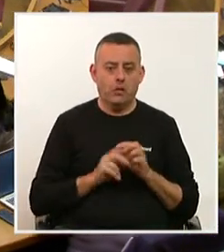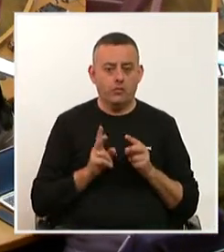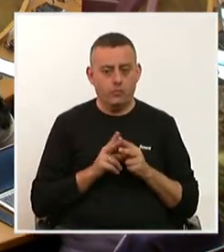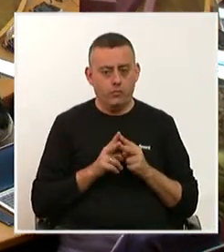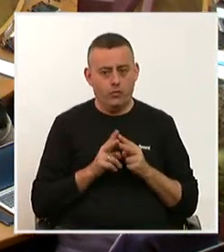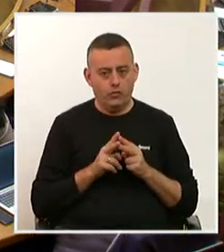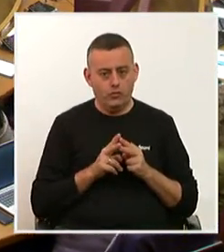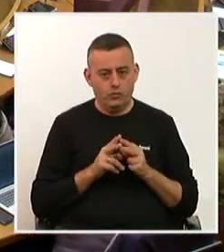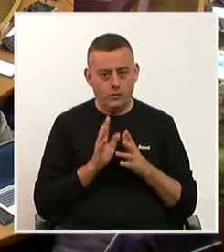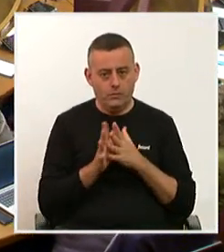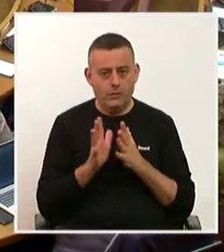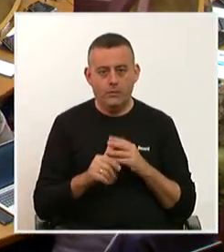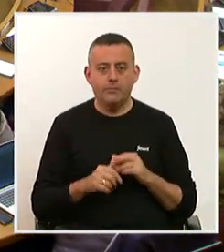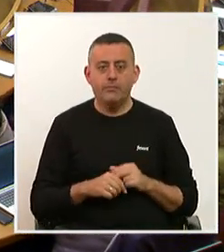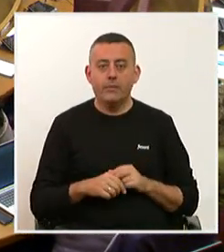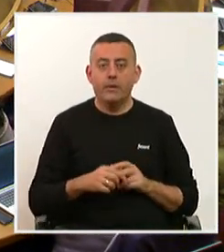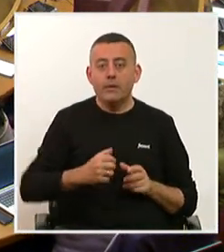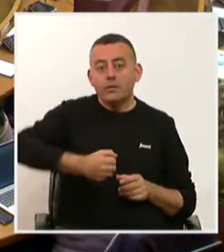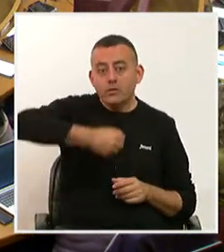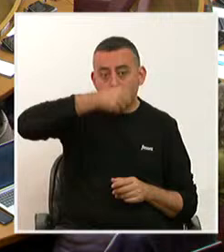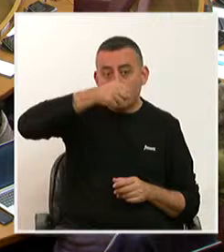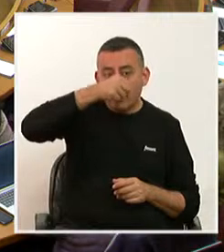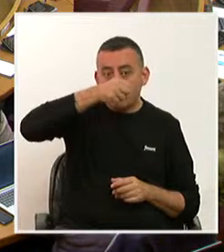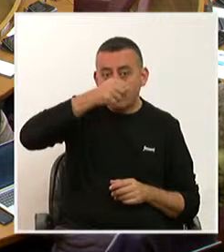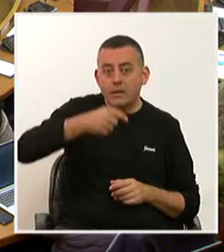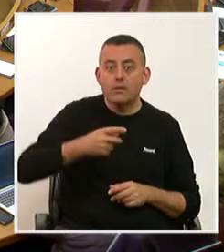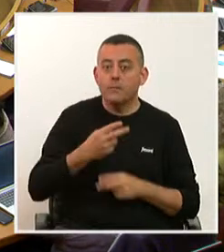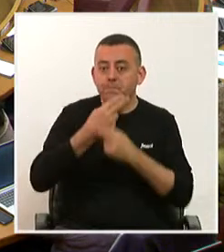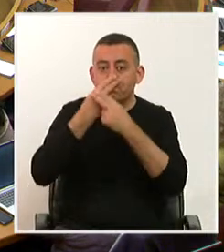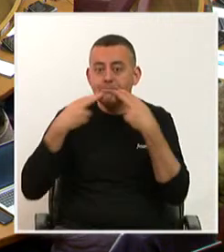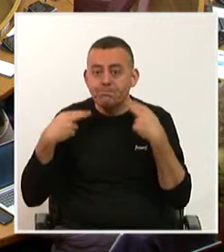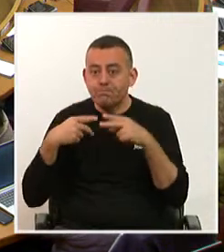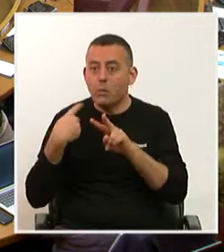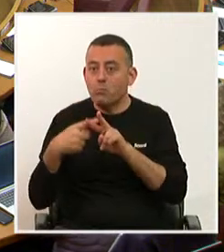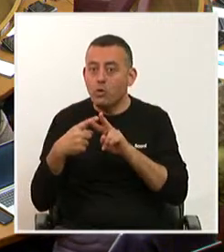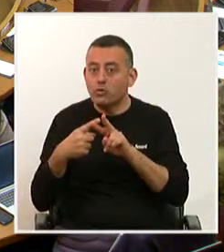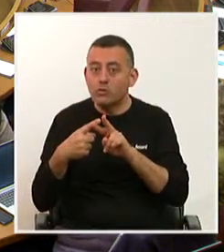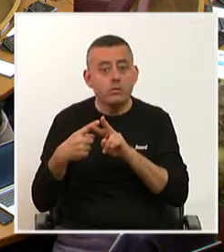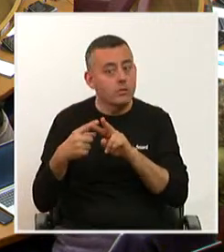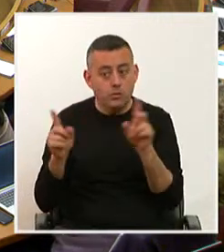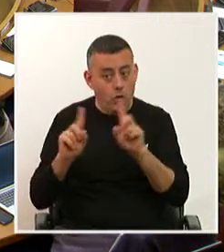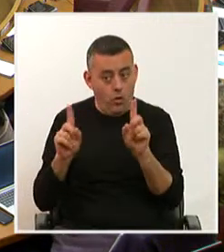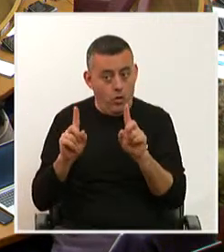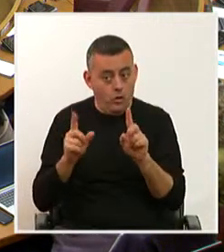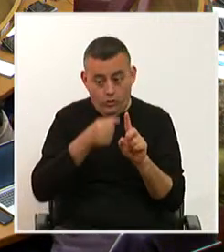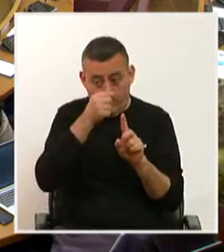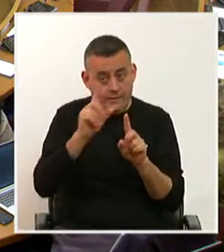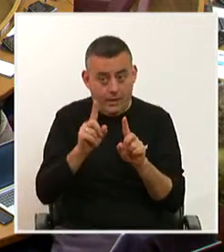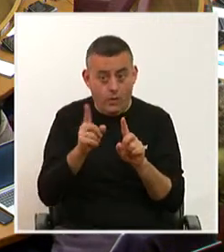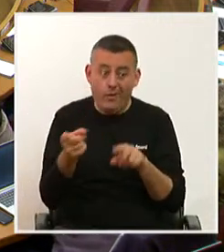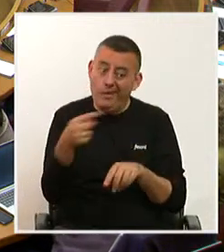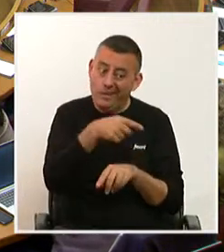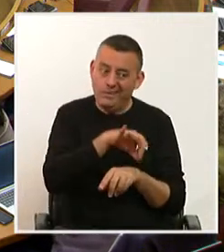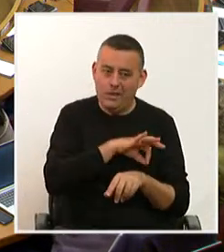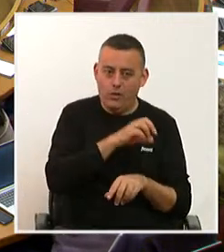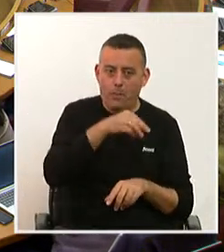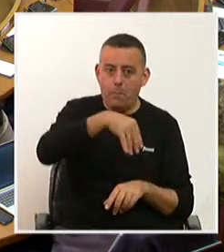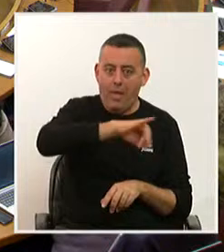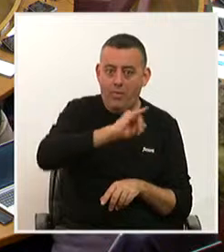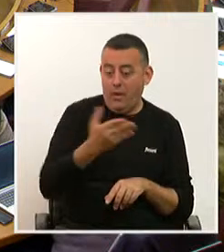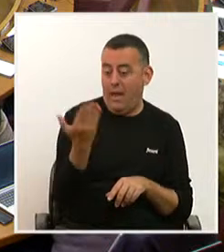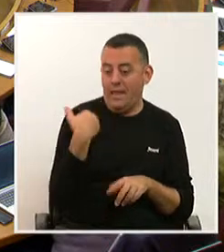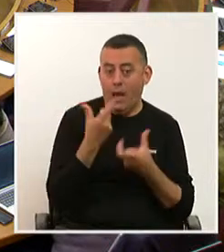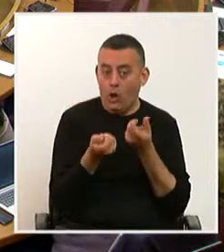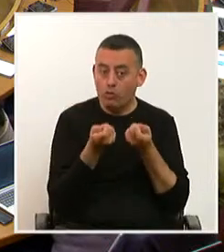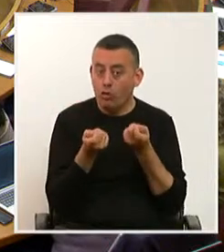partido socialista que no le deja hablar a vox es el señor mazón que ayer no les dejó tomar la palabra en toda la són de control como primero y lo segundo es que